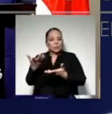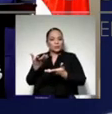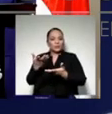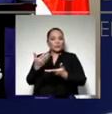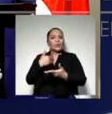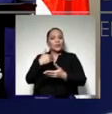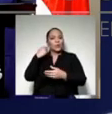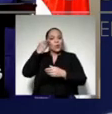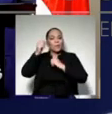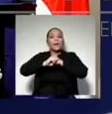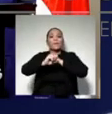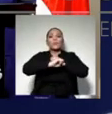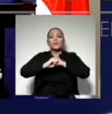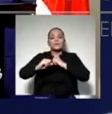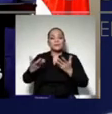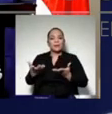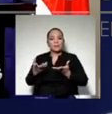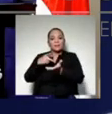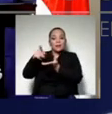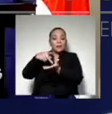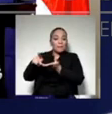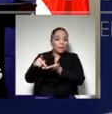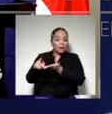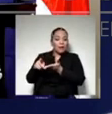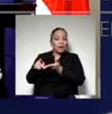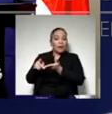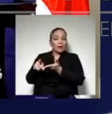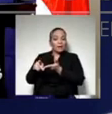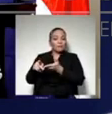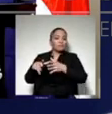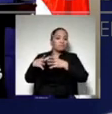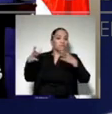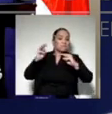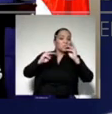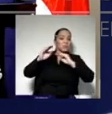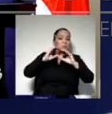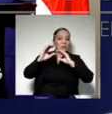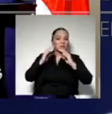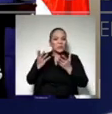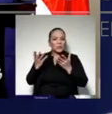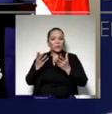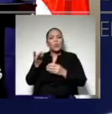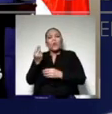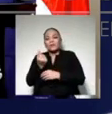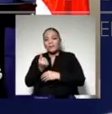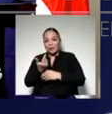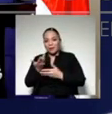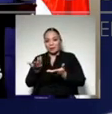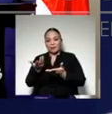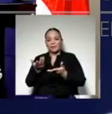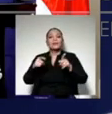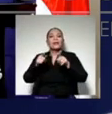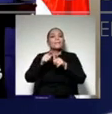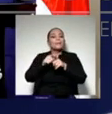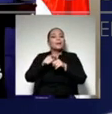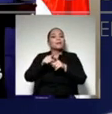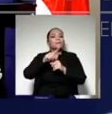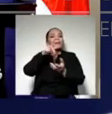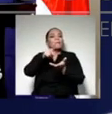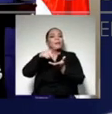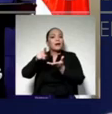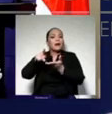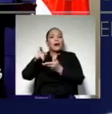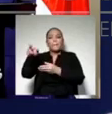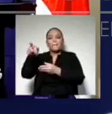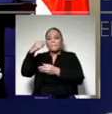por ejemplo? ¿Se le paga a grandes medios, señor presidente? ¿Cuánto es ese dinero? Y también si se le paga a